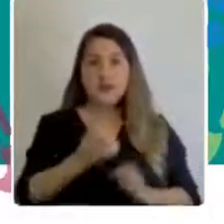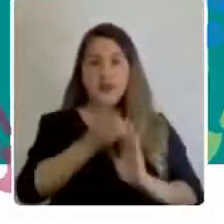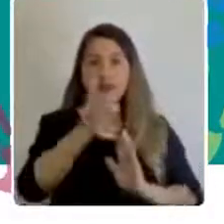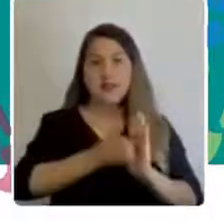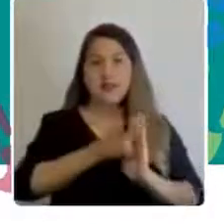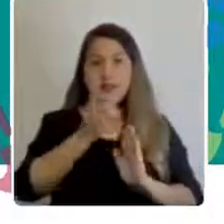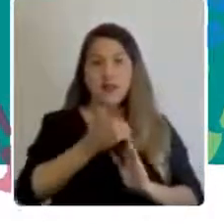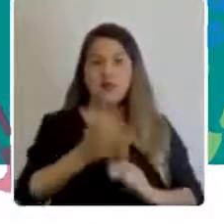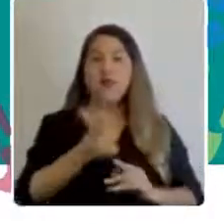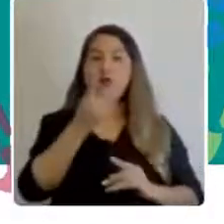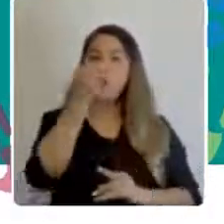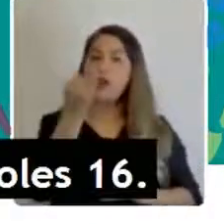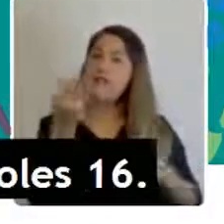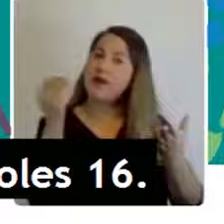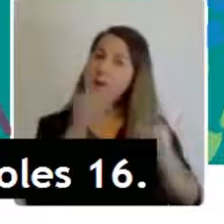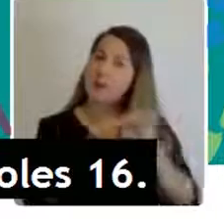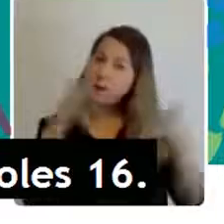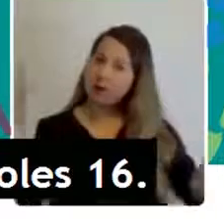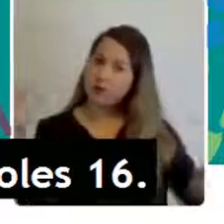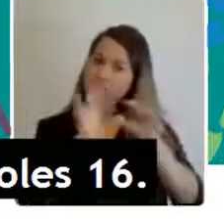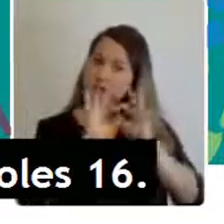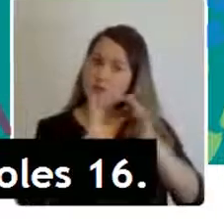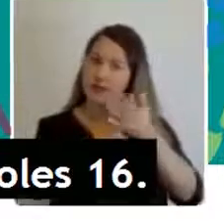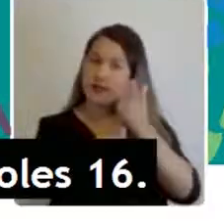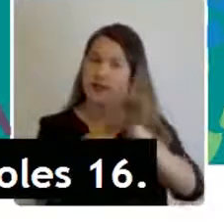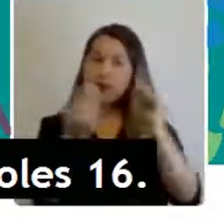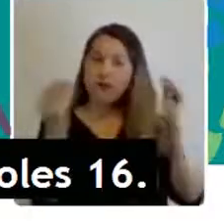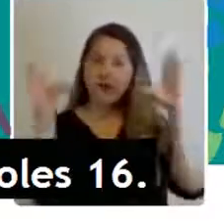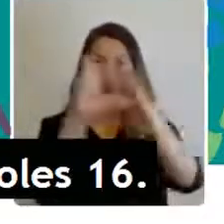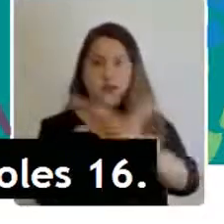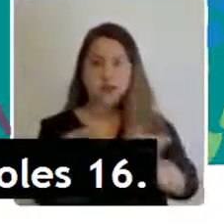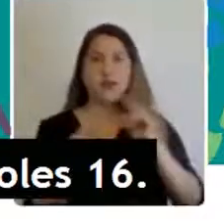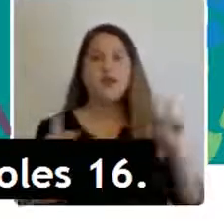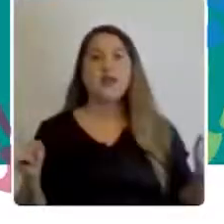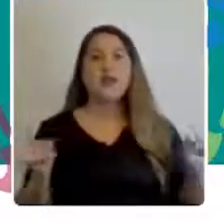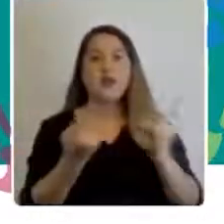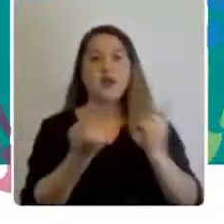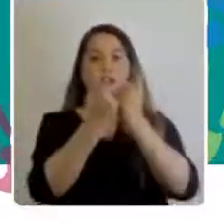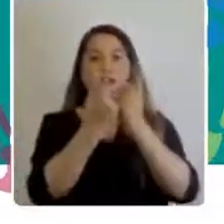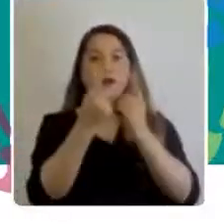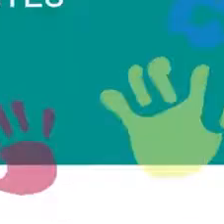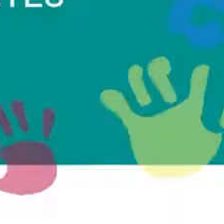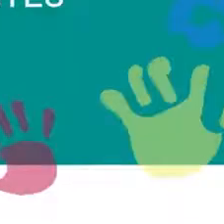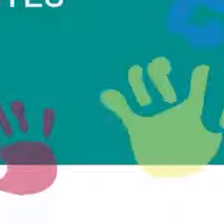Una vez más, gracias a todos, buenas noches y nos encontramos el miércoles 16.